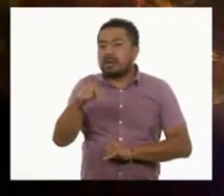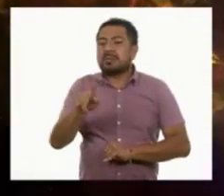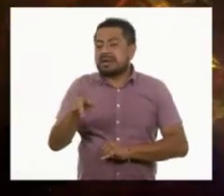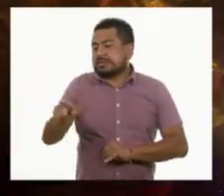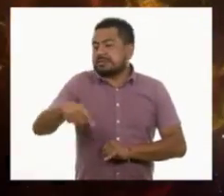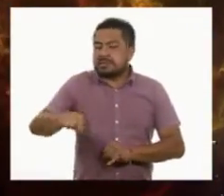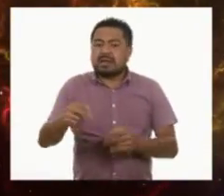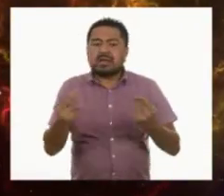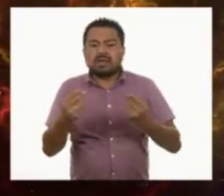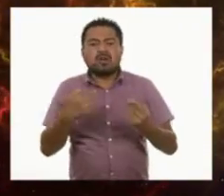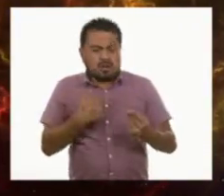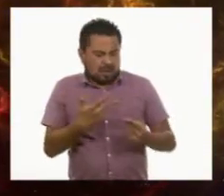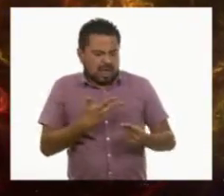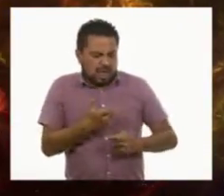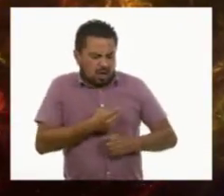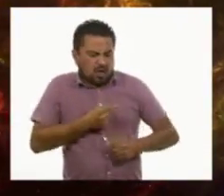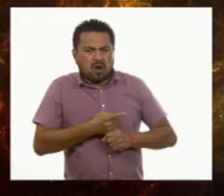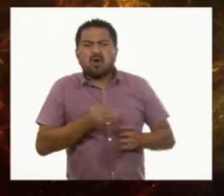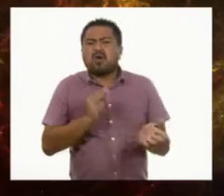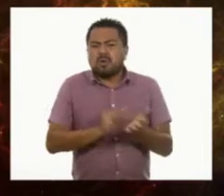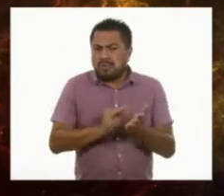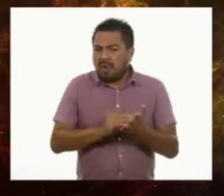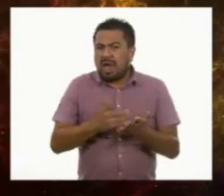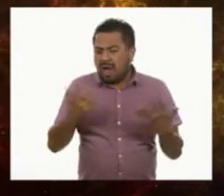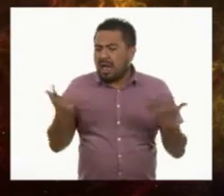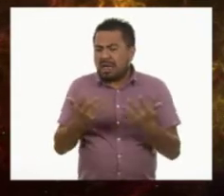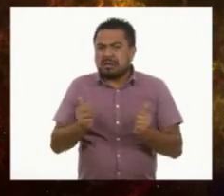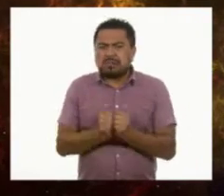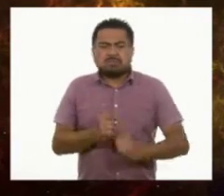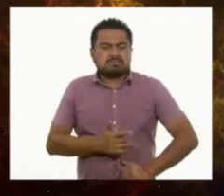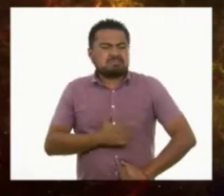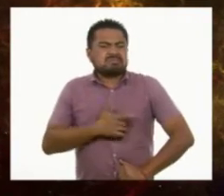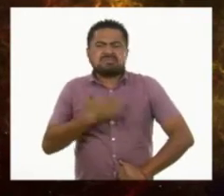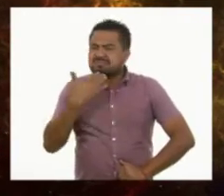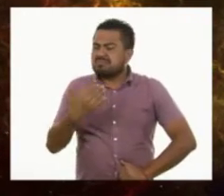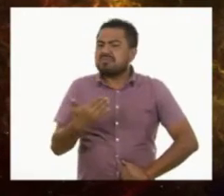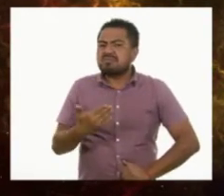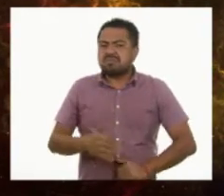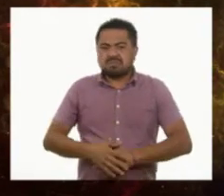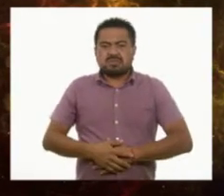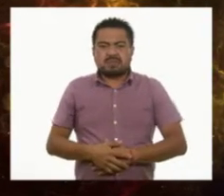en posibilidad de hacerlo. Aún lo hago y me siento satisfecho con ello.